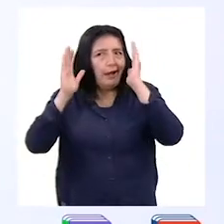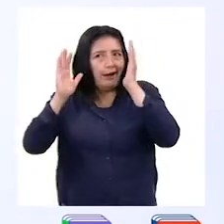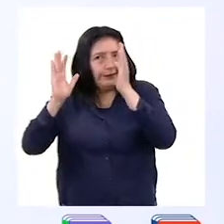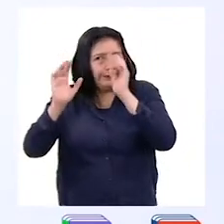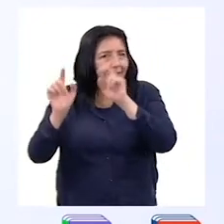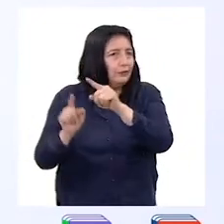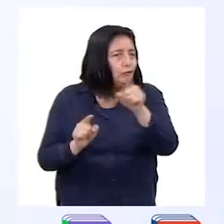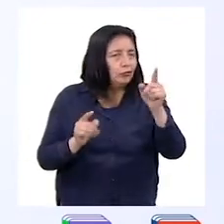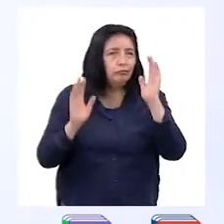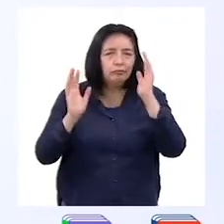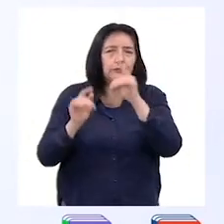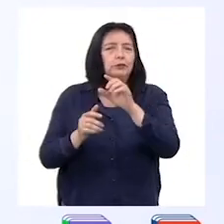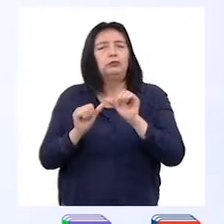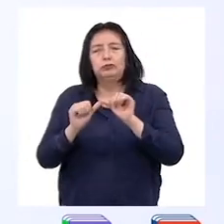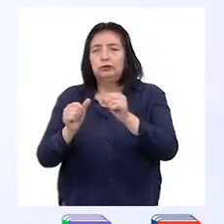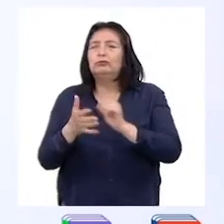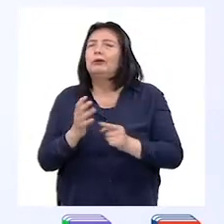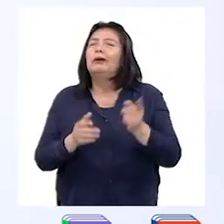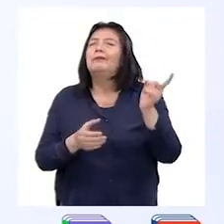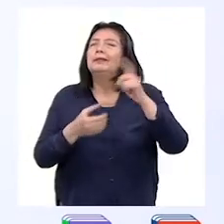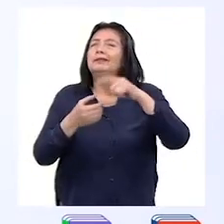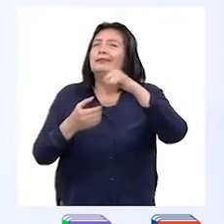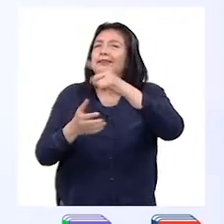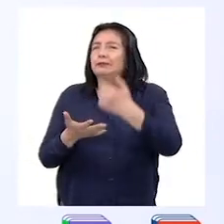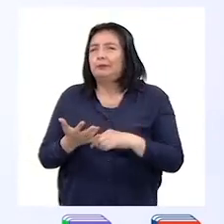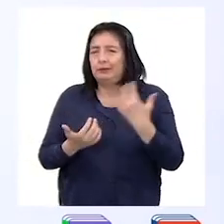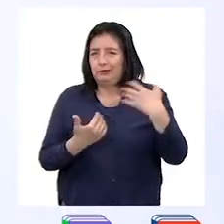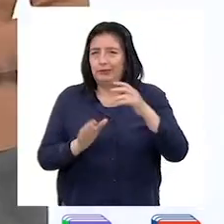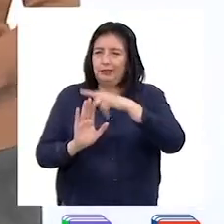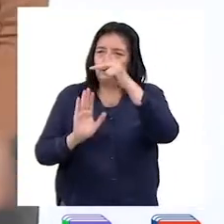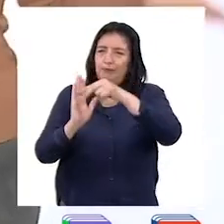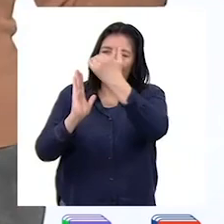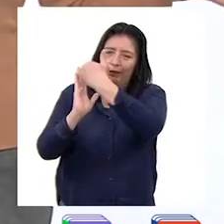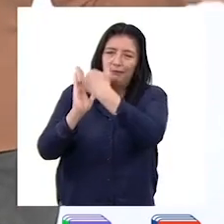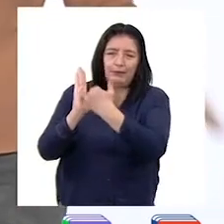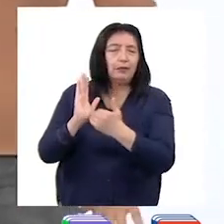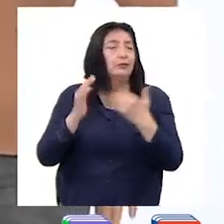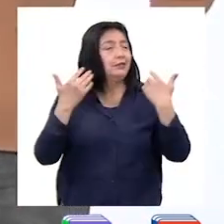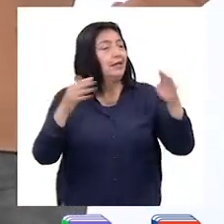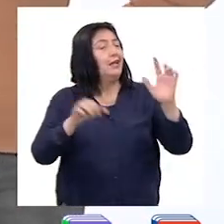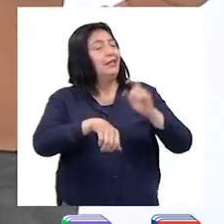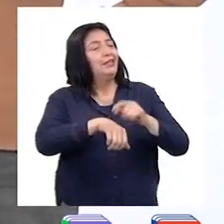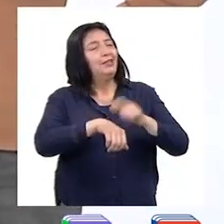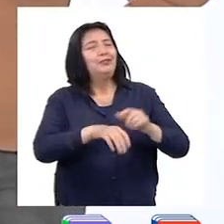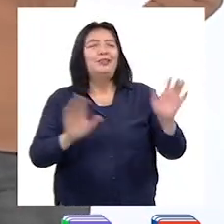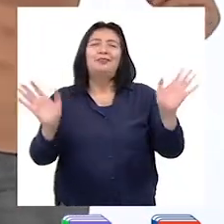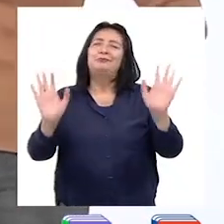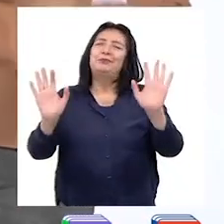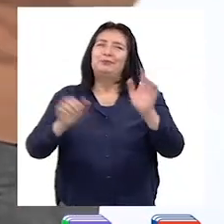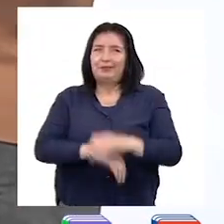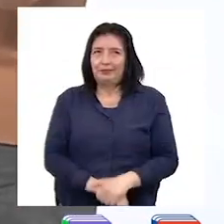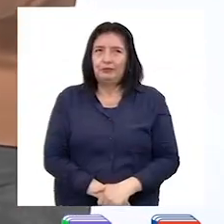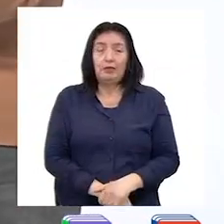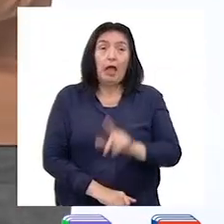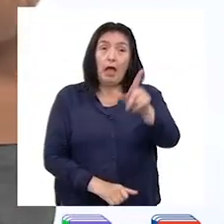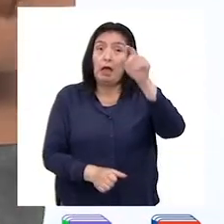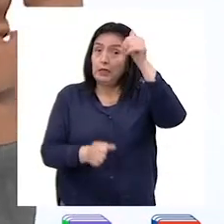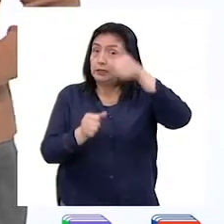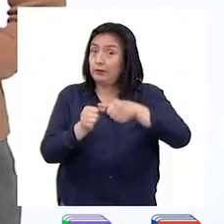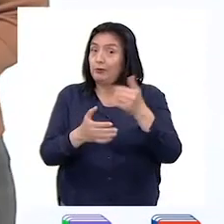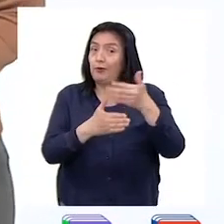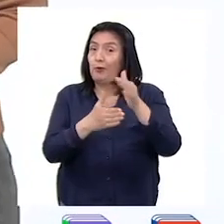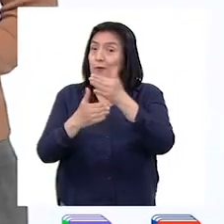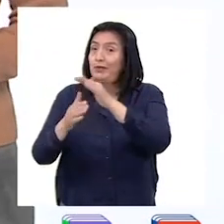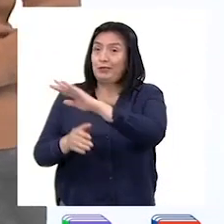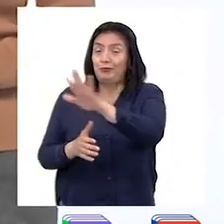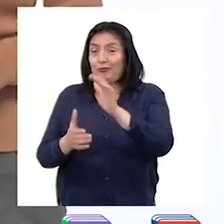atentos y muy atentas y sigan participando de las actividades programadas. Ya ha llegado la hora de despedirnos. Recuerden compartir